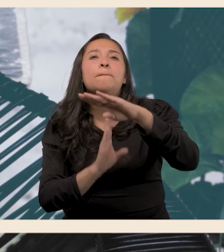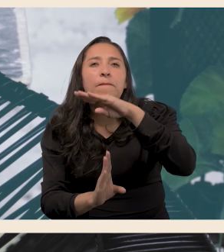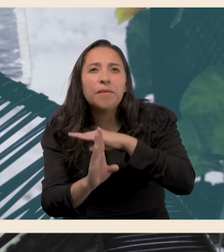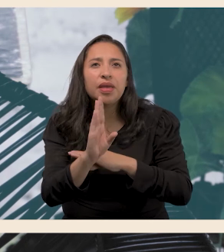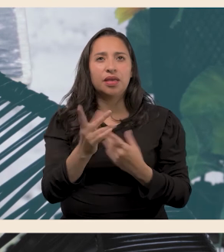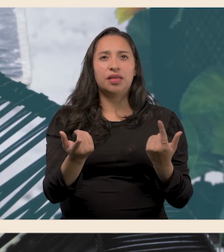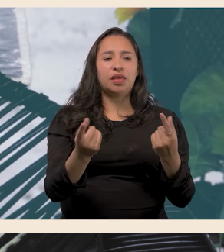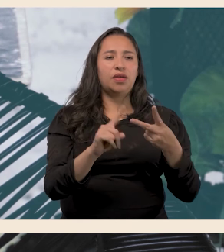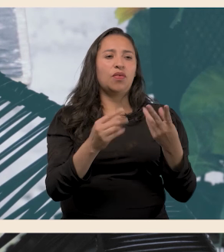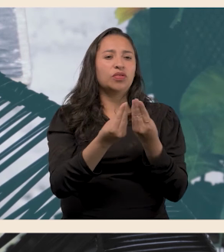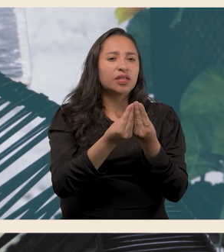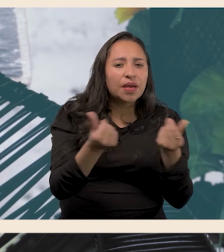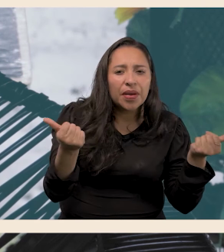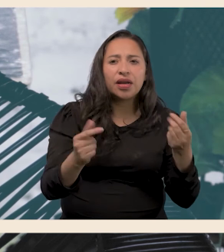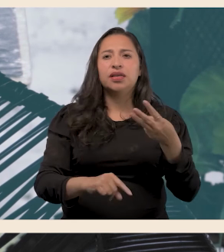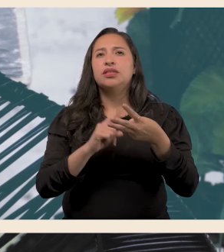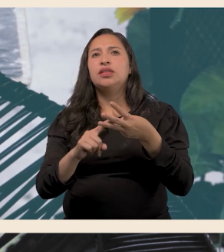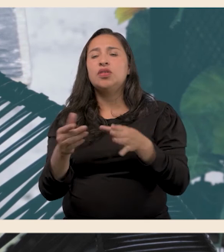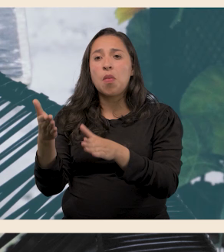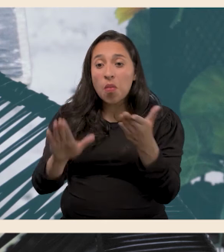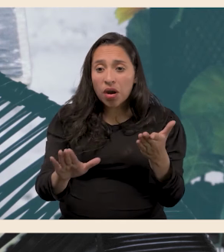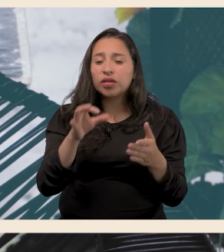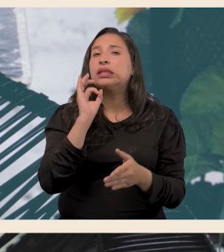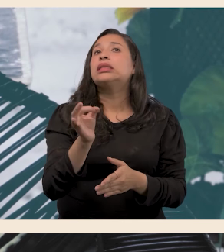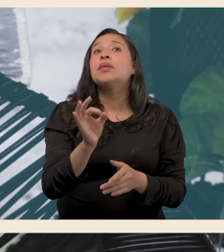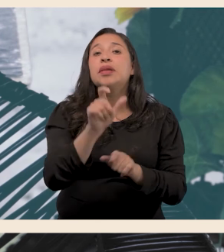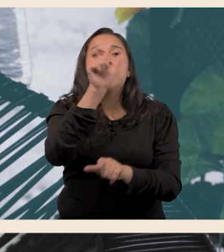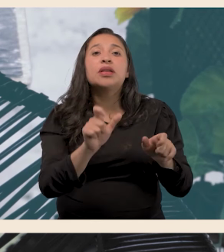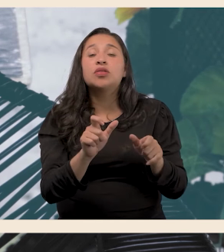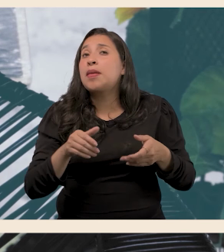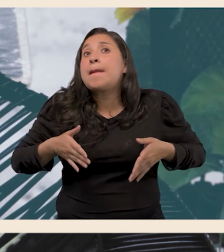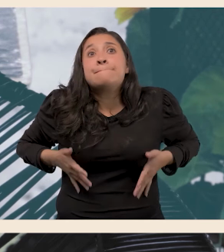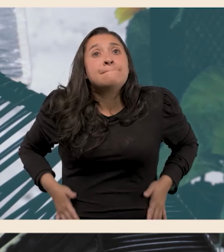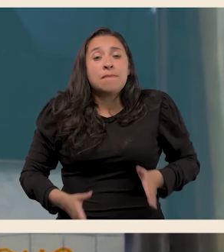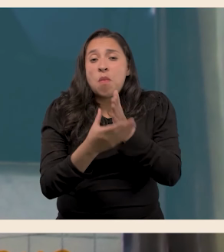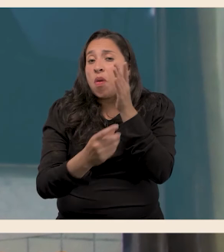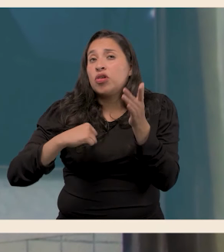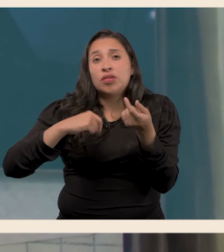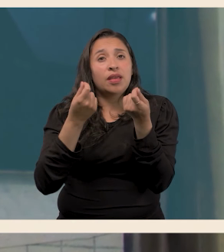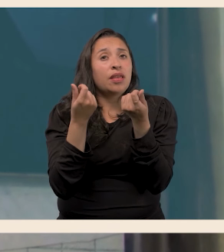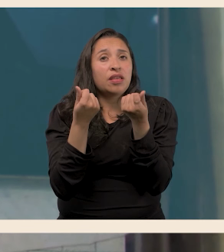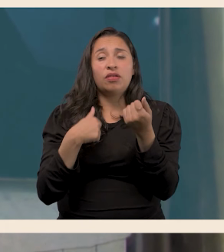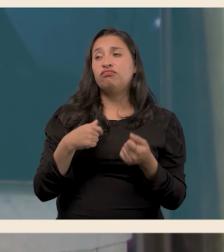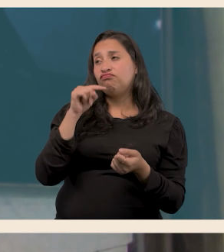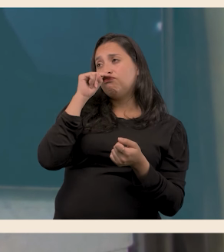Pero desaparecido, falto positivo, muerto, siempre ha sido la gente más humilde.